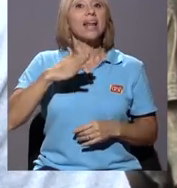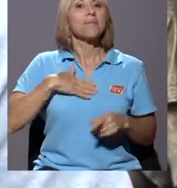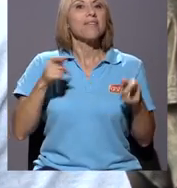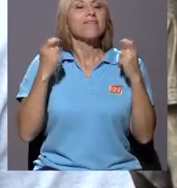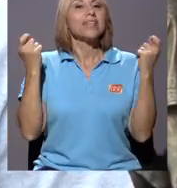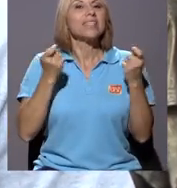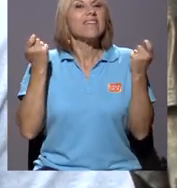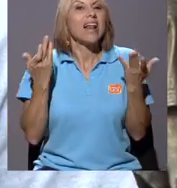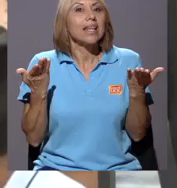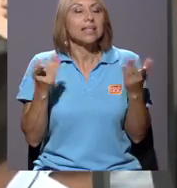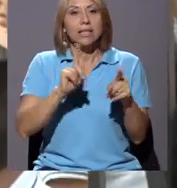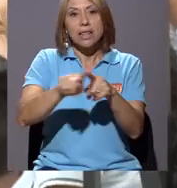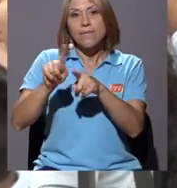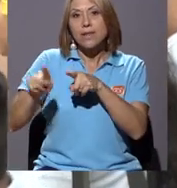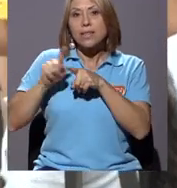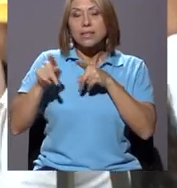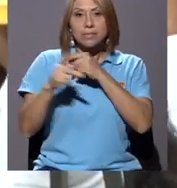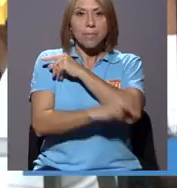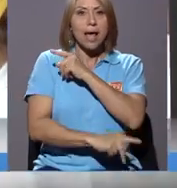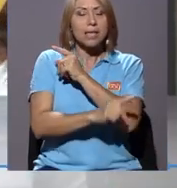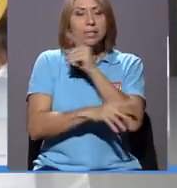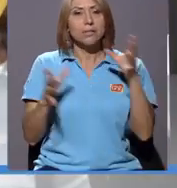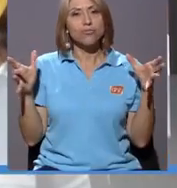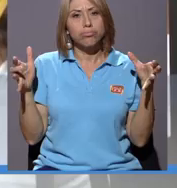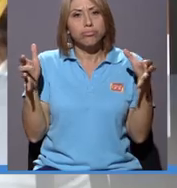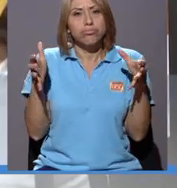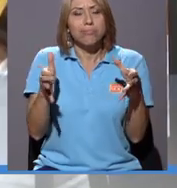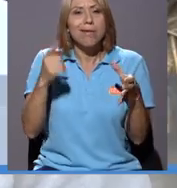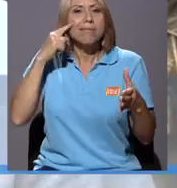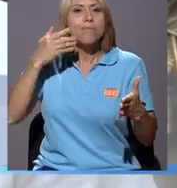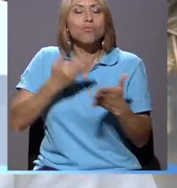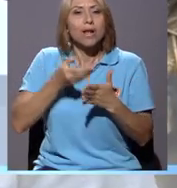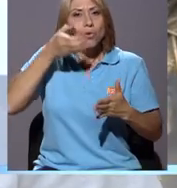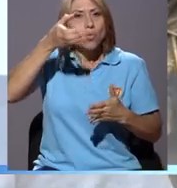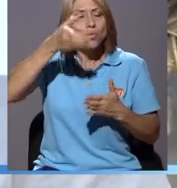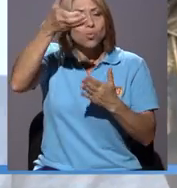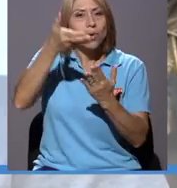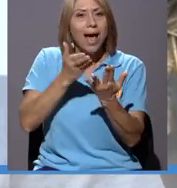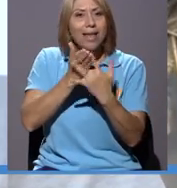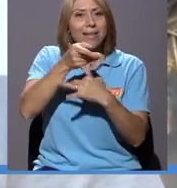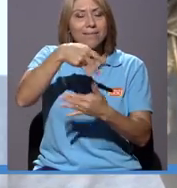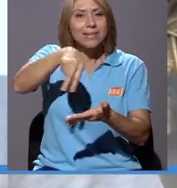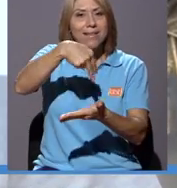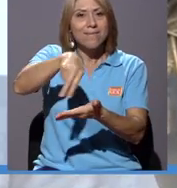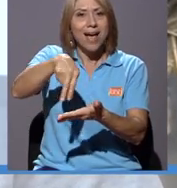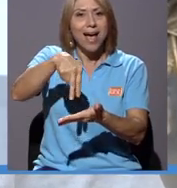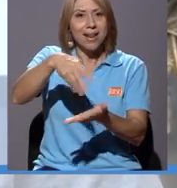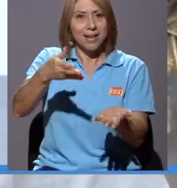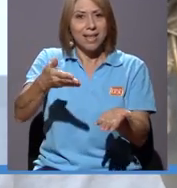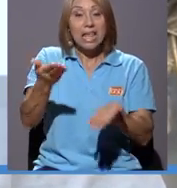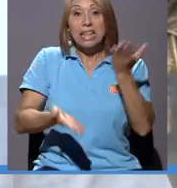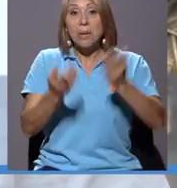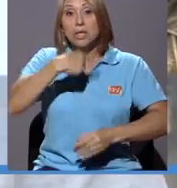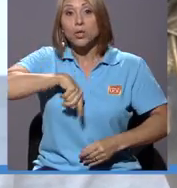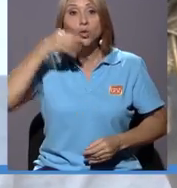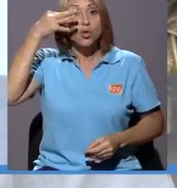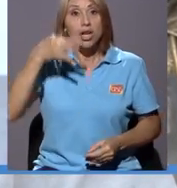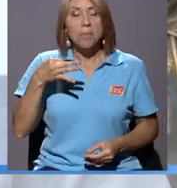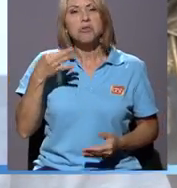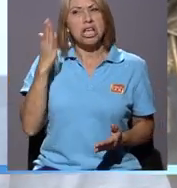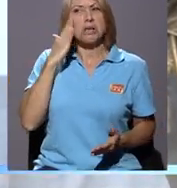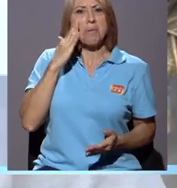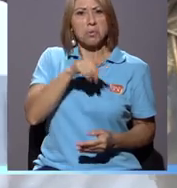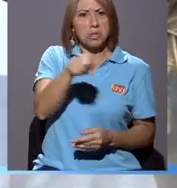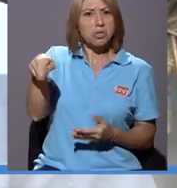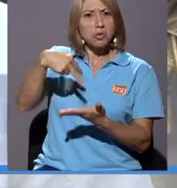reúnen varios países para demostrar su cultura por medio del baile. Tal vez nosotros creemos que conocemos los bailes de estos países que vienen,